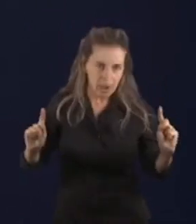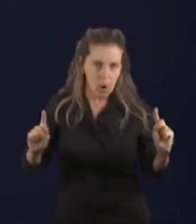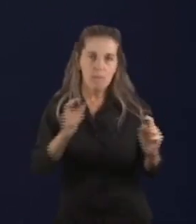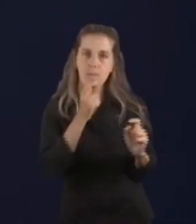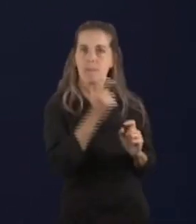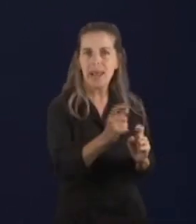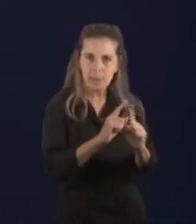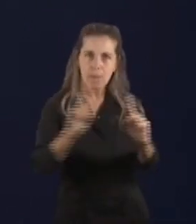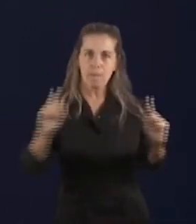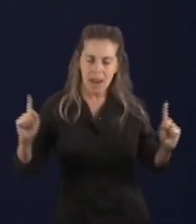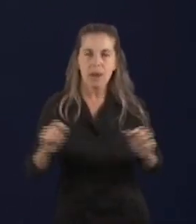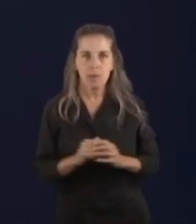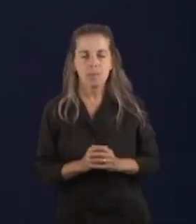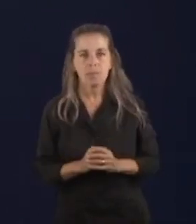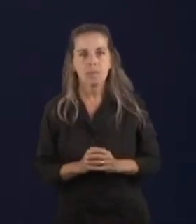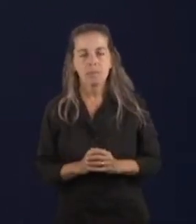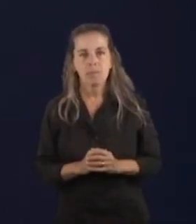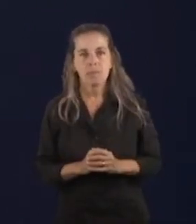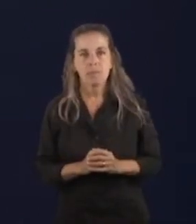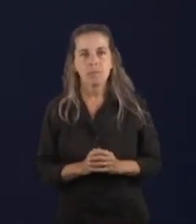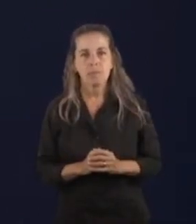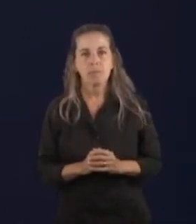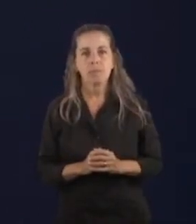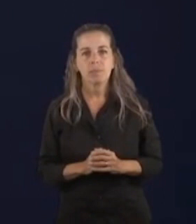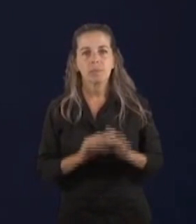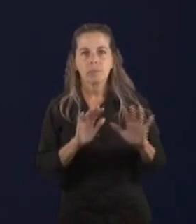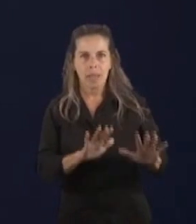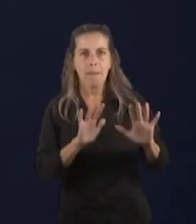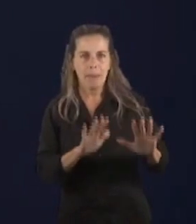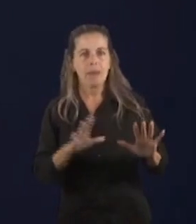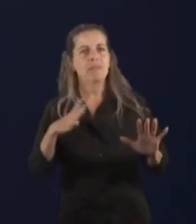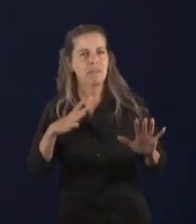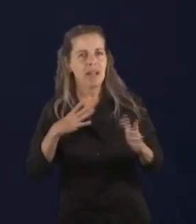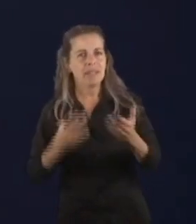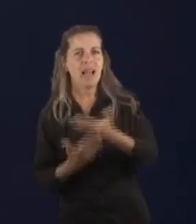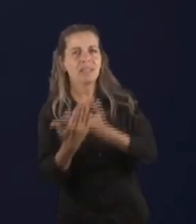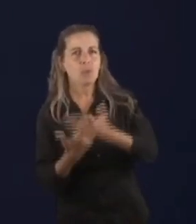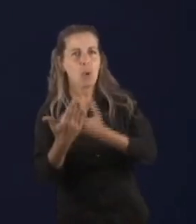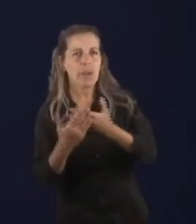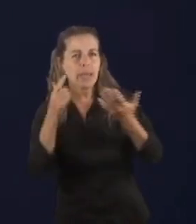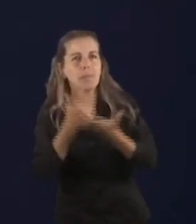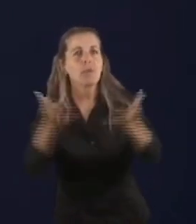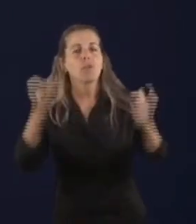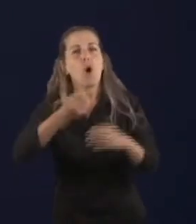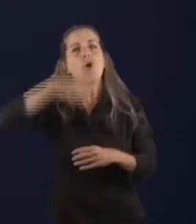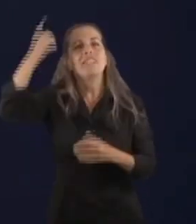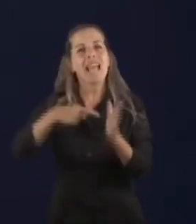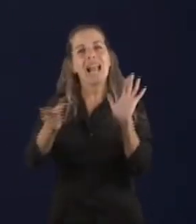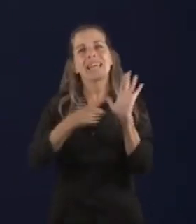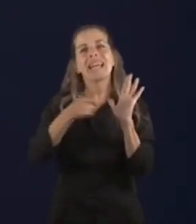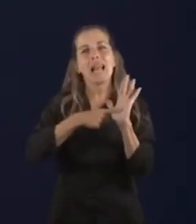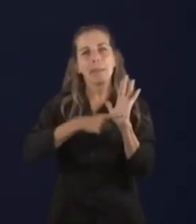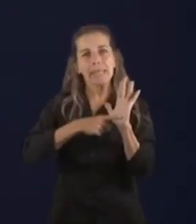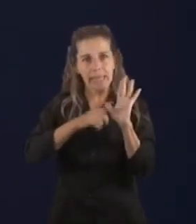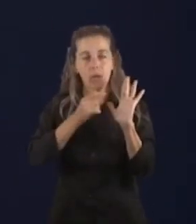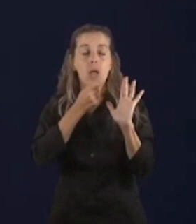pregunta pero esperen la que se publique la reglamentación y en tal caso luego